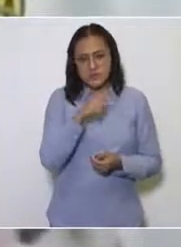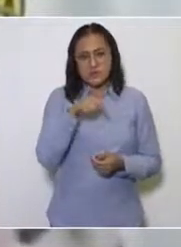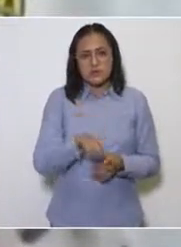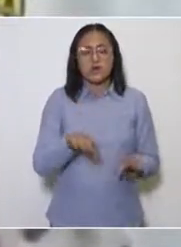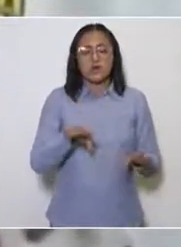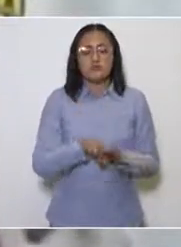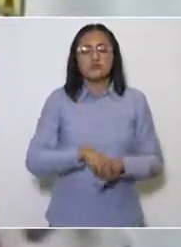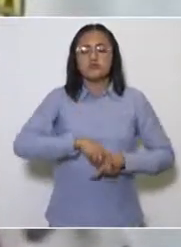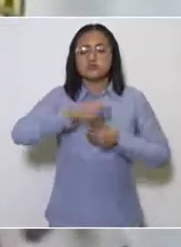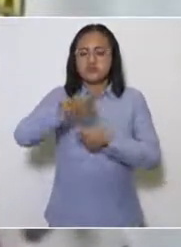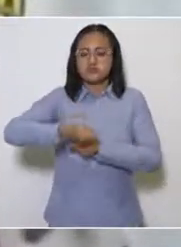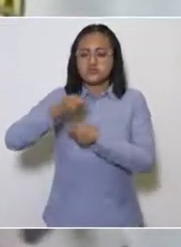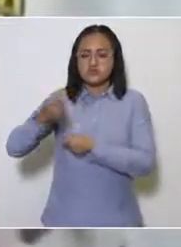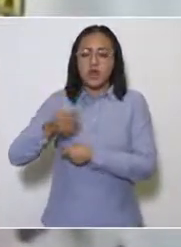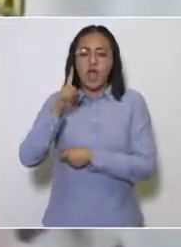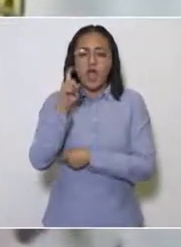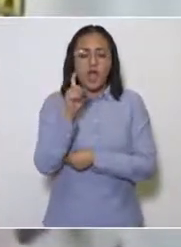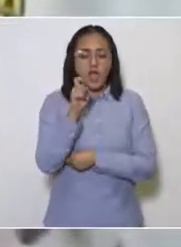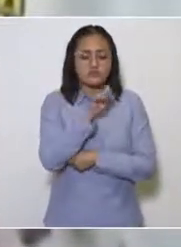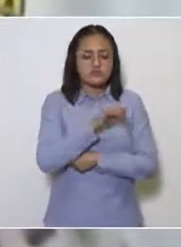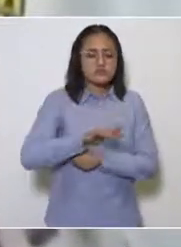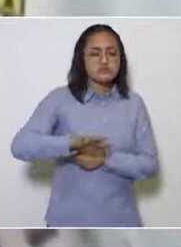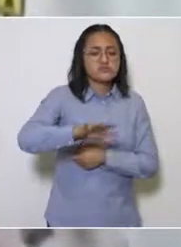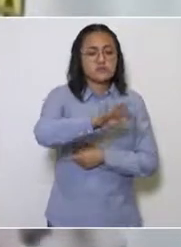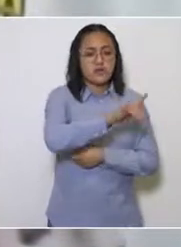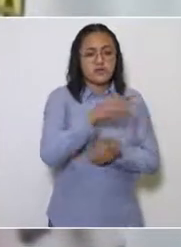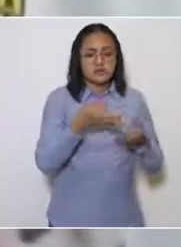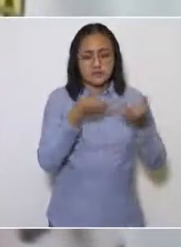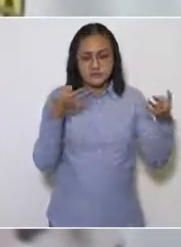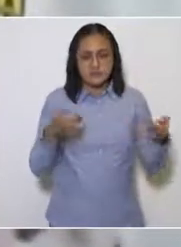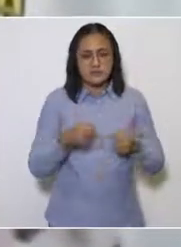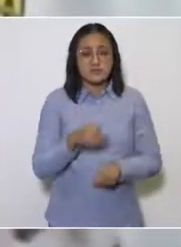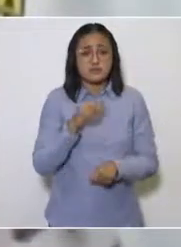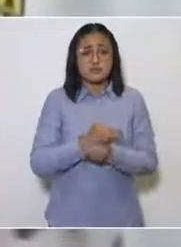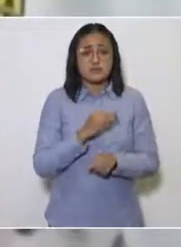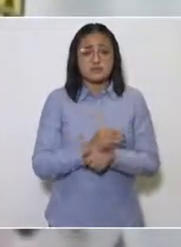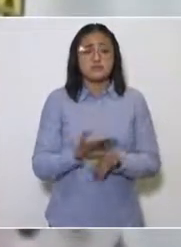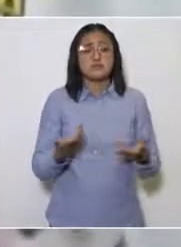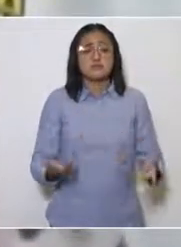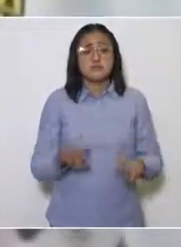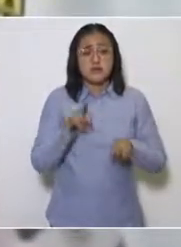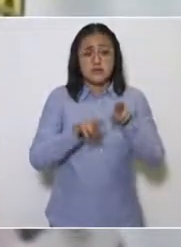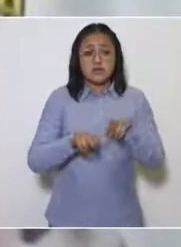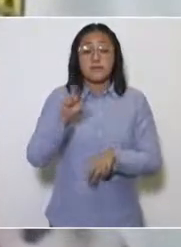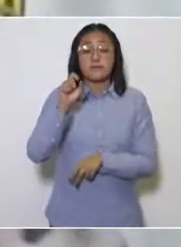agrícola y tiene en este momento un volumen del